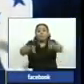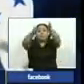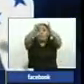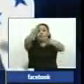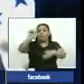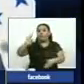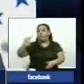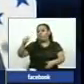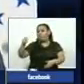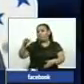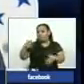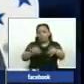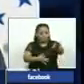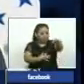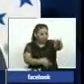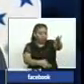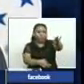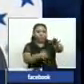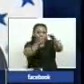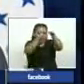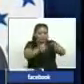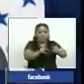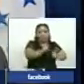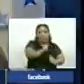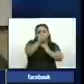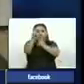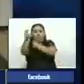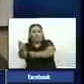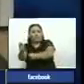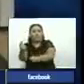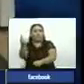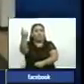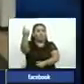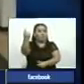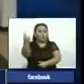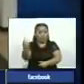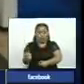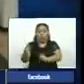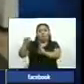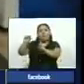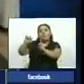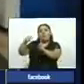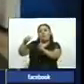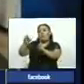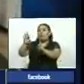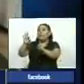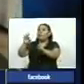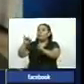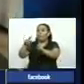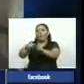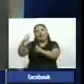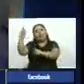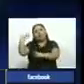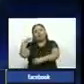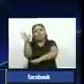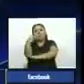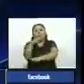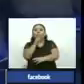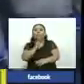la República presentó la acusación formal en contra del coronel Sigifredo Ochoa Pérez por el delito de peculado cuando fue embajador en Honduras.